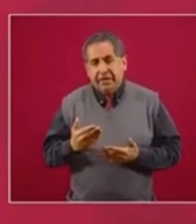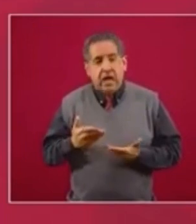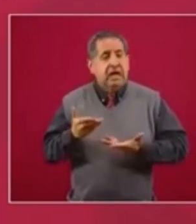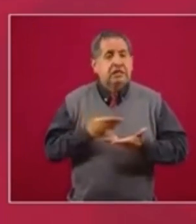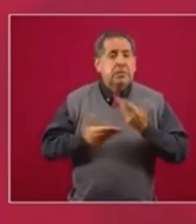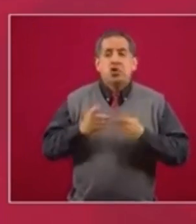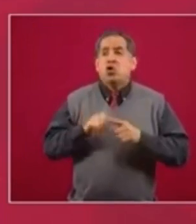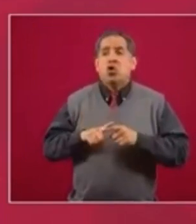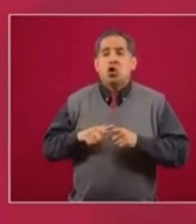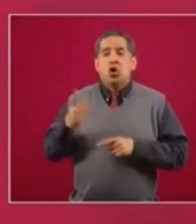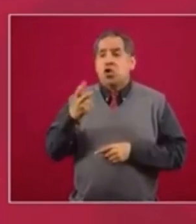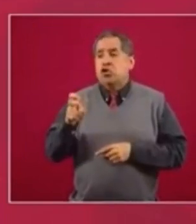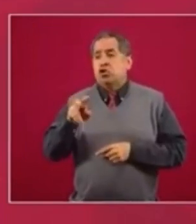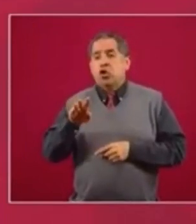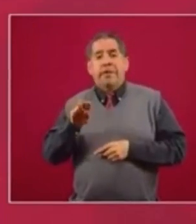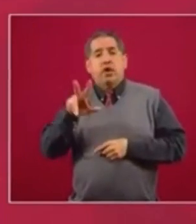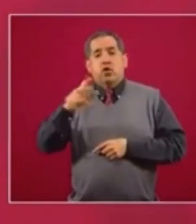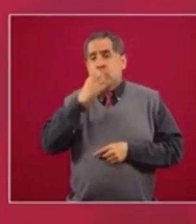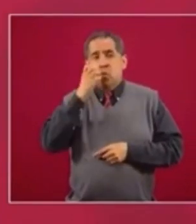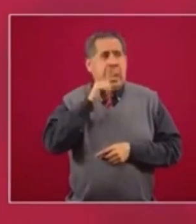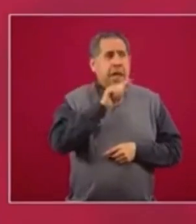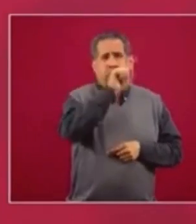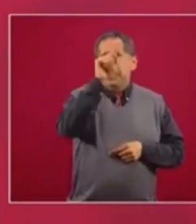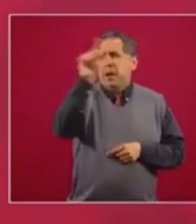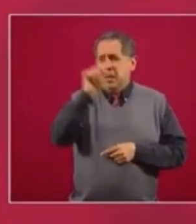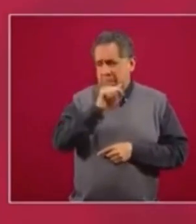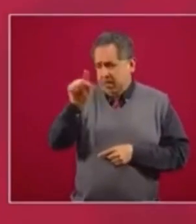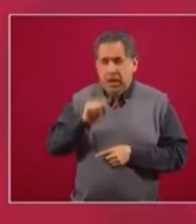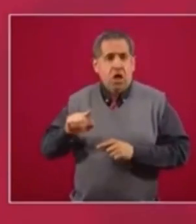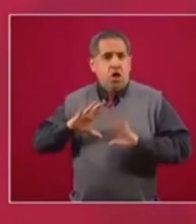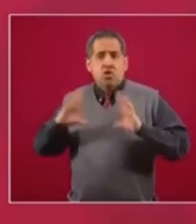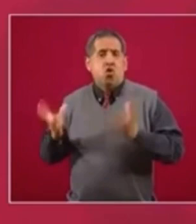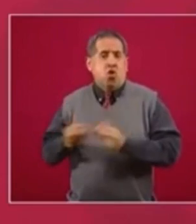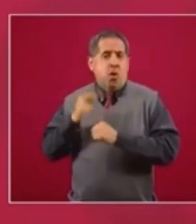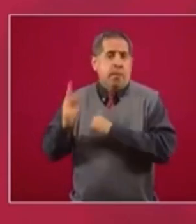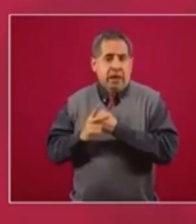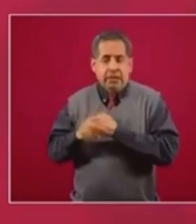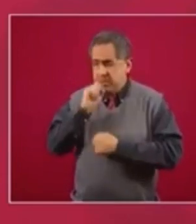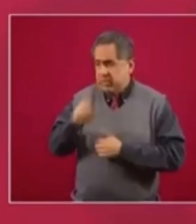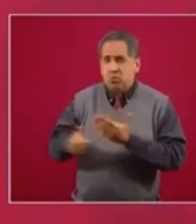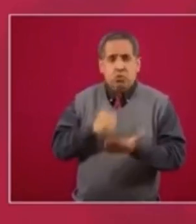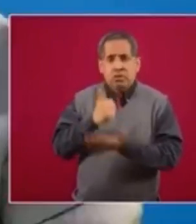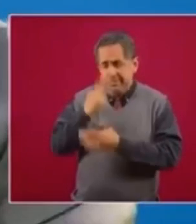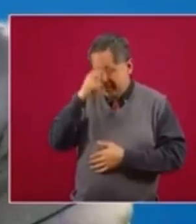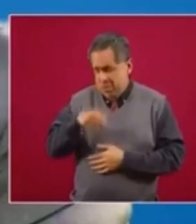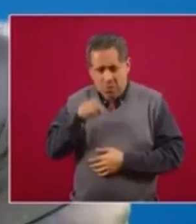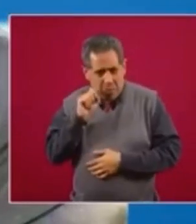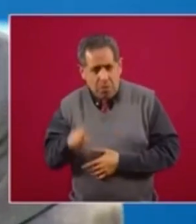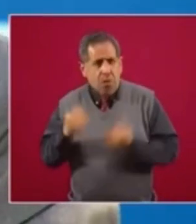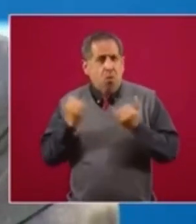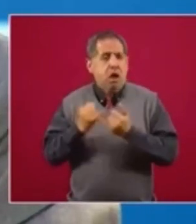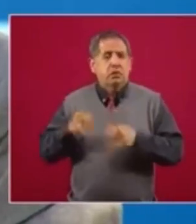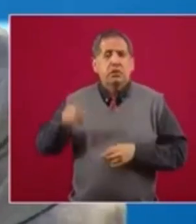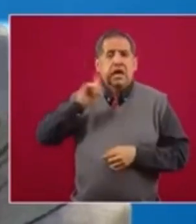en 291 planteles, puntos de contacto en todo el país y en la Ciudad de México con la